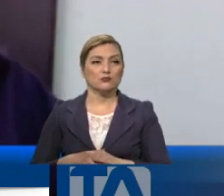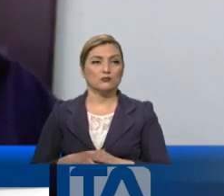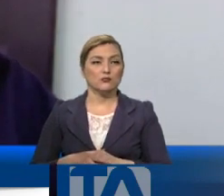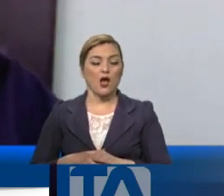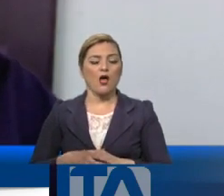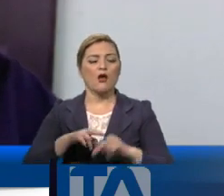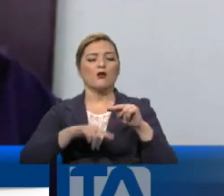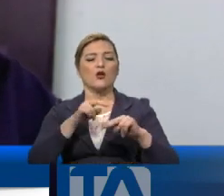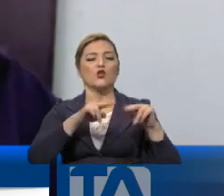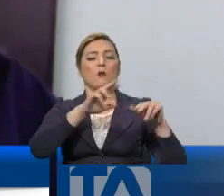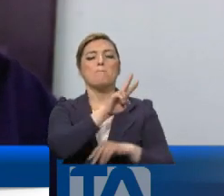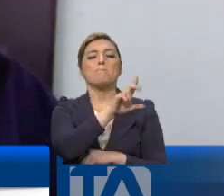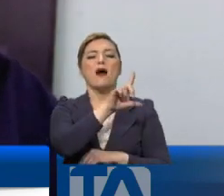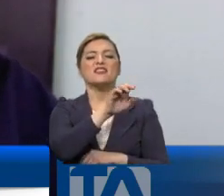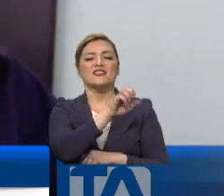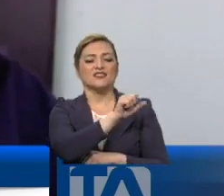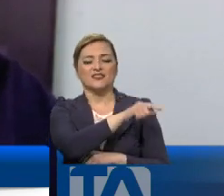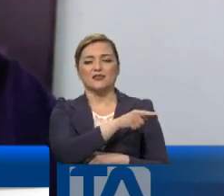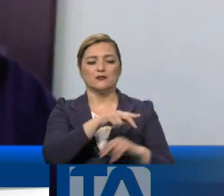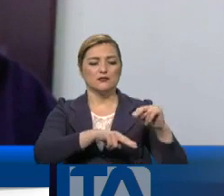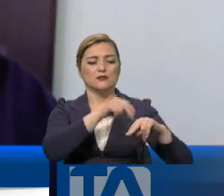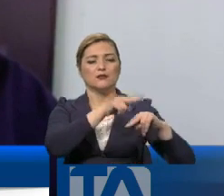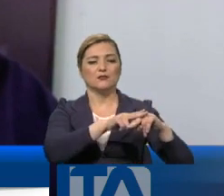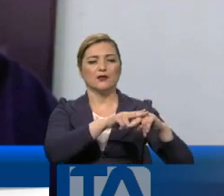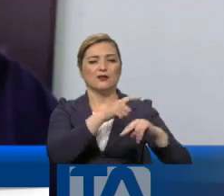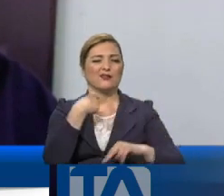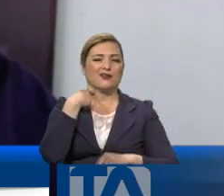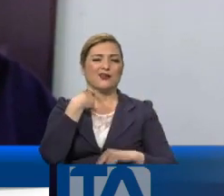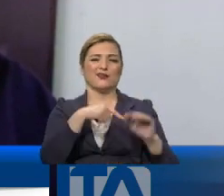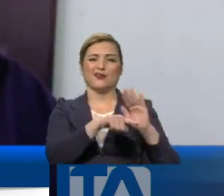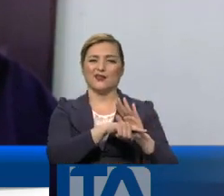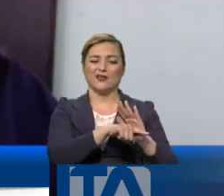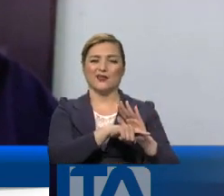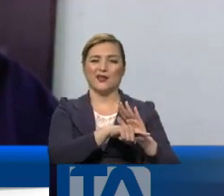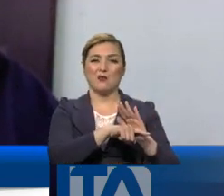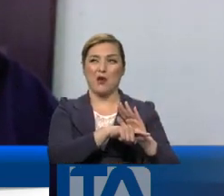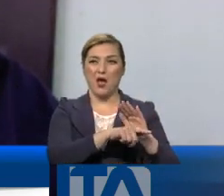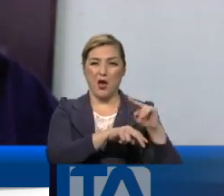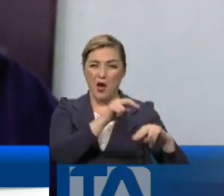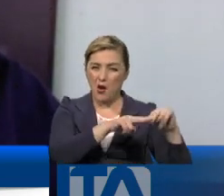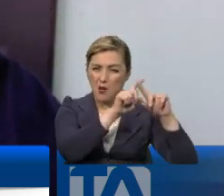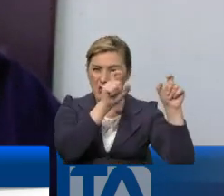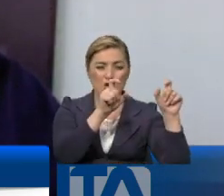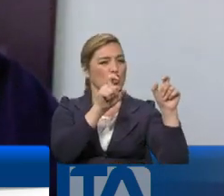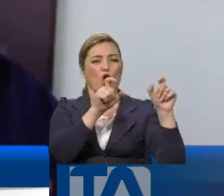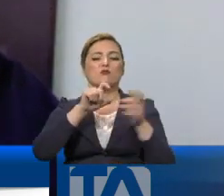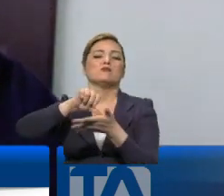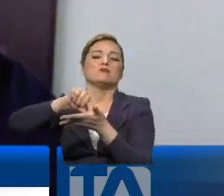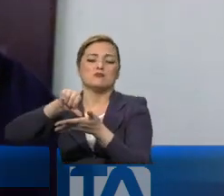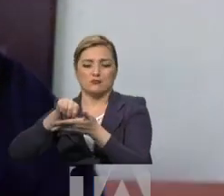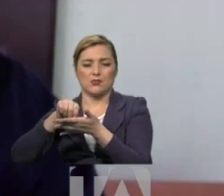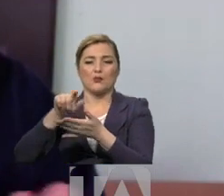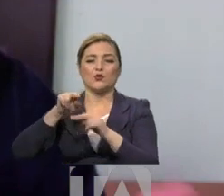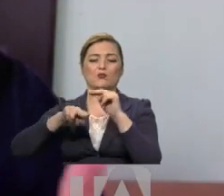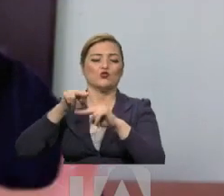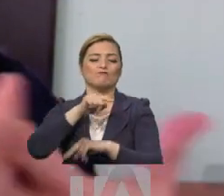valles. ¿Qué es lo que sucede con esto? Existe una afectación no para el constructor, existe una afectación para la ciudad. Porque el momento en que tú tienes una construcción en